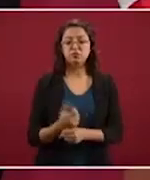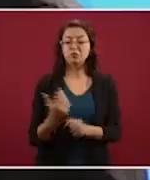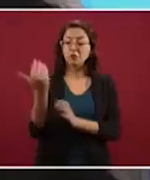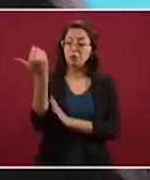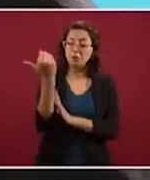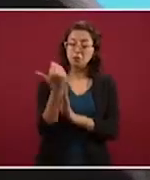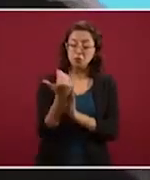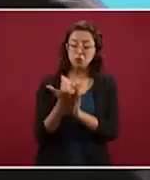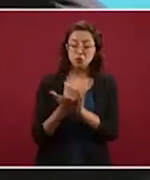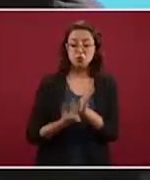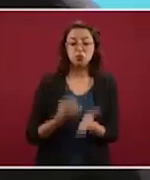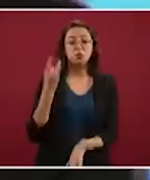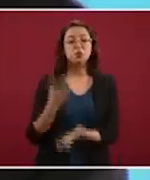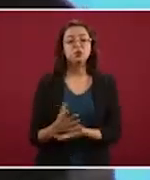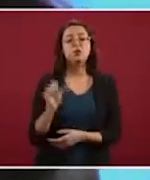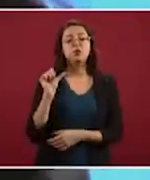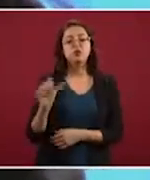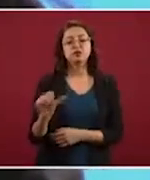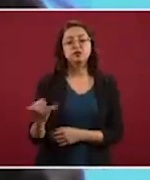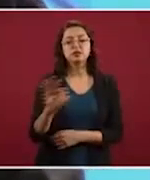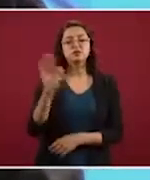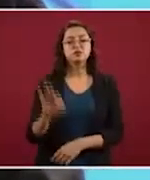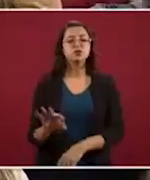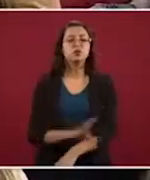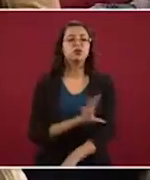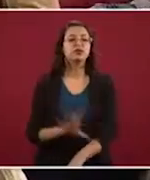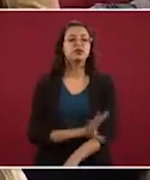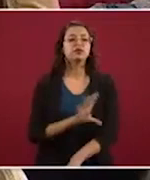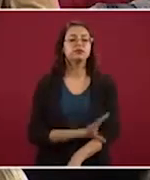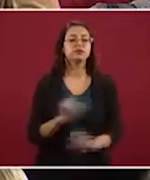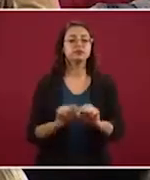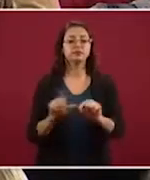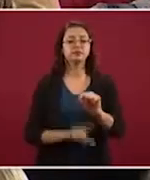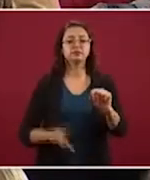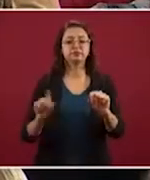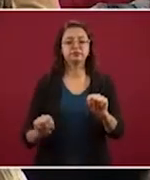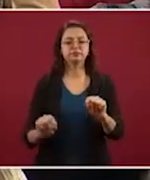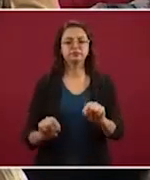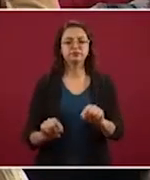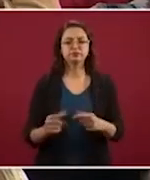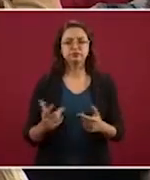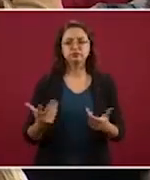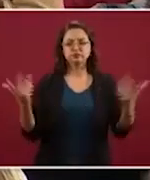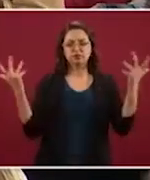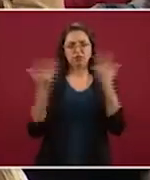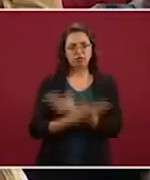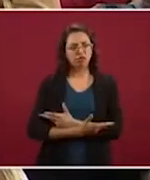el 16% de la generación de energía de todo el país. El presidente tomó la